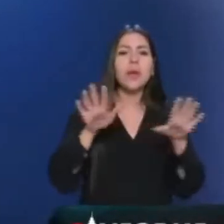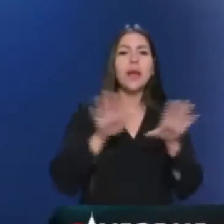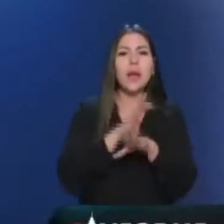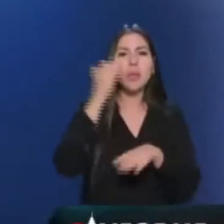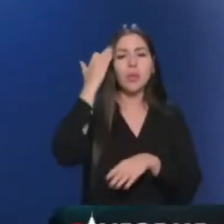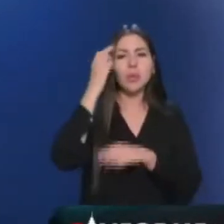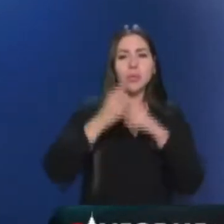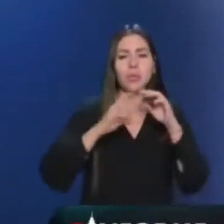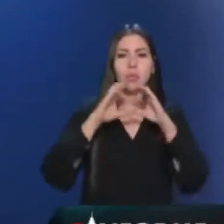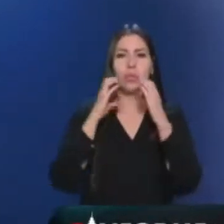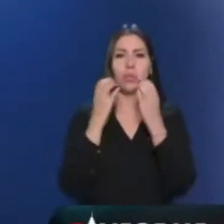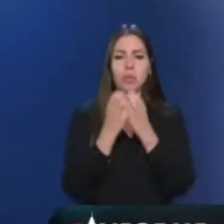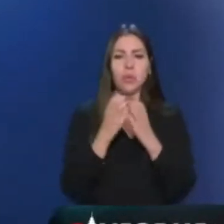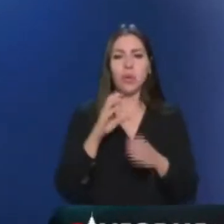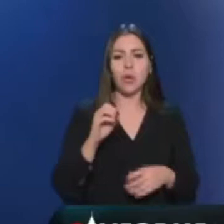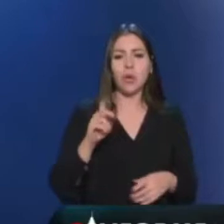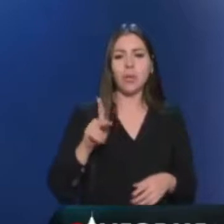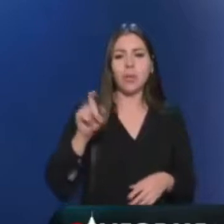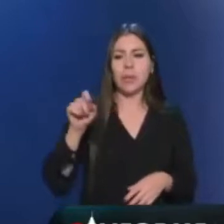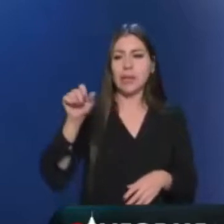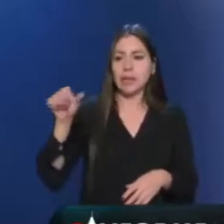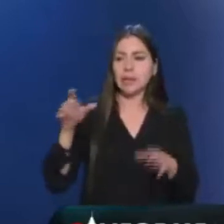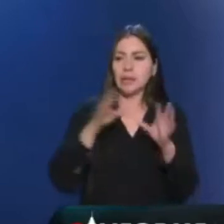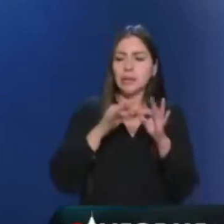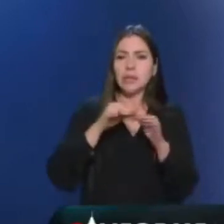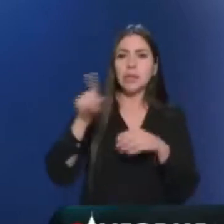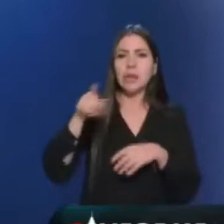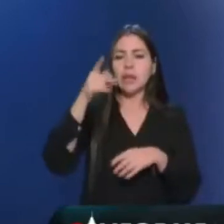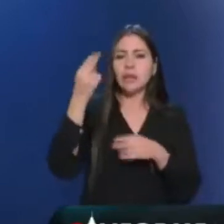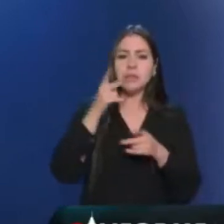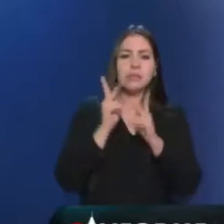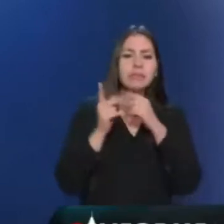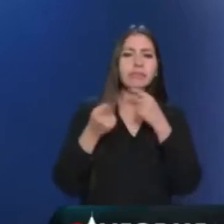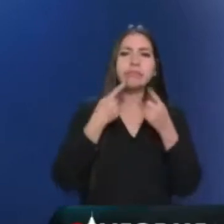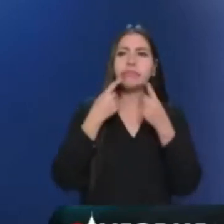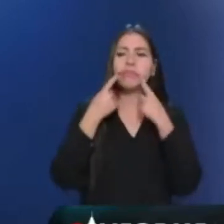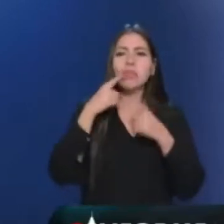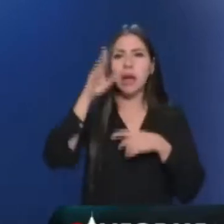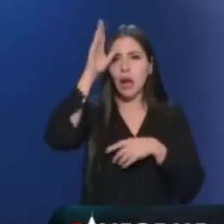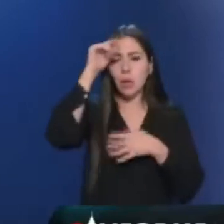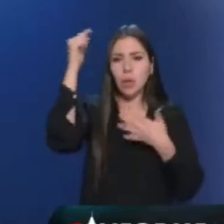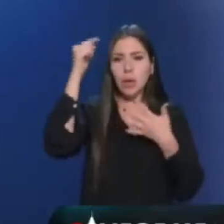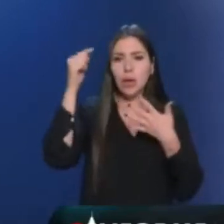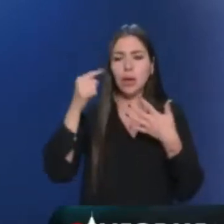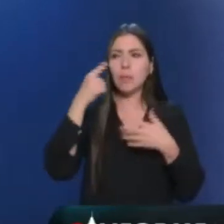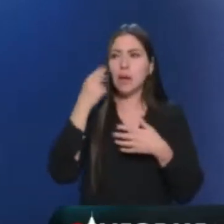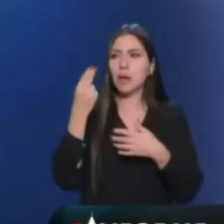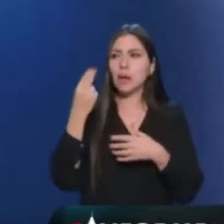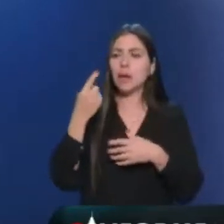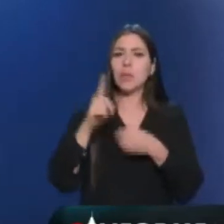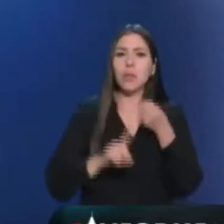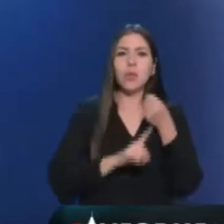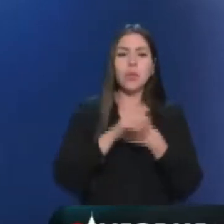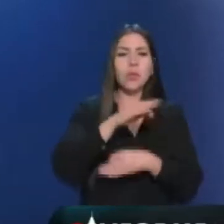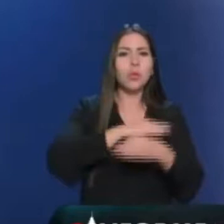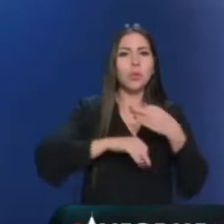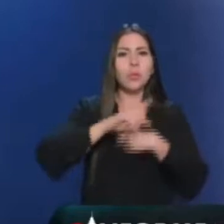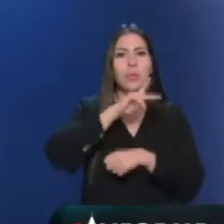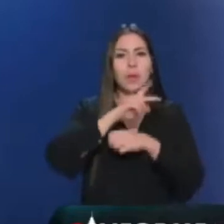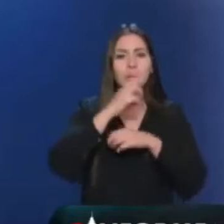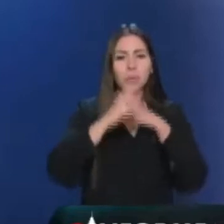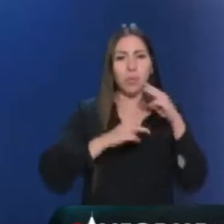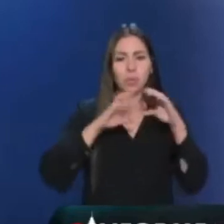se buscará acordar compromisos que permitan hacer frente a este fenómeno que afecta a todos los países del planeta. Y un problema relacionado con